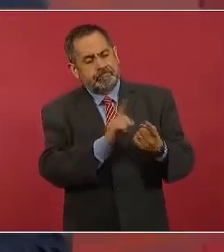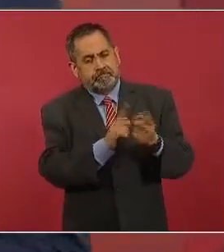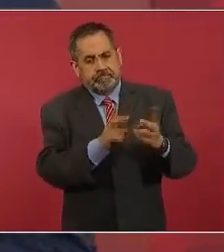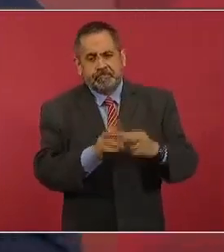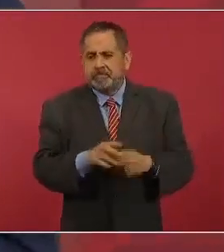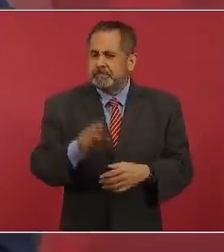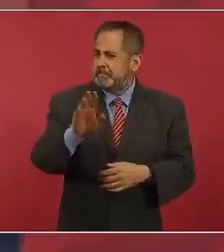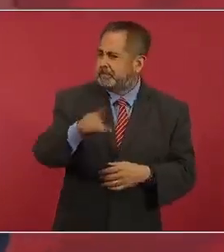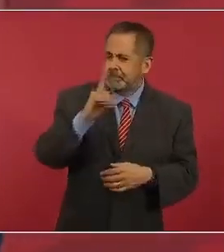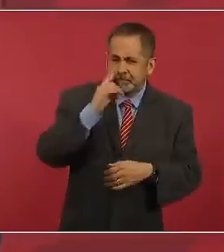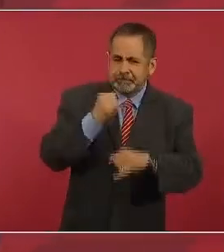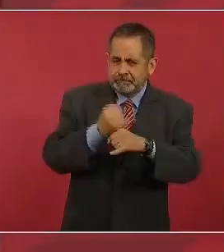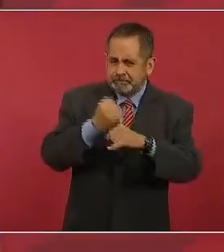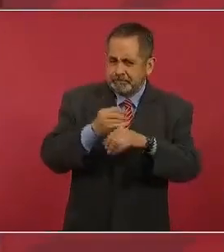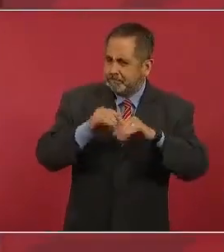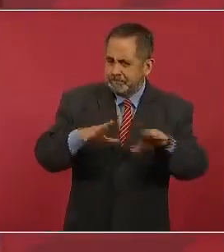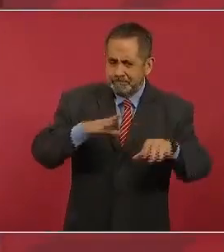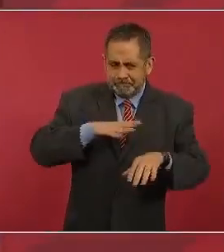incluso también en redes,